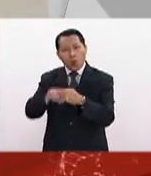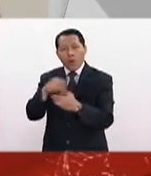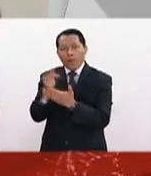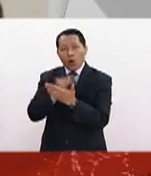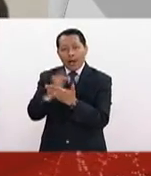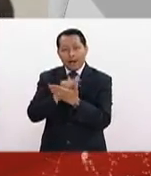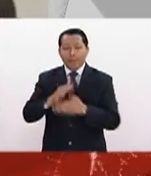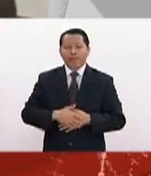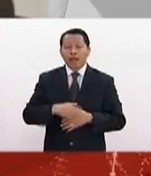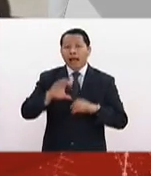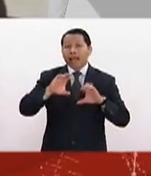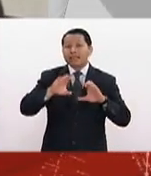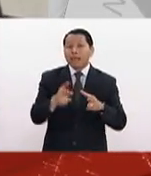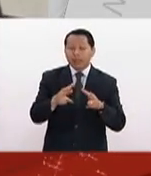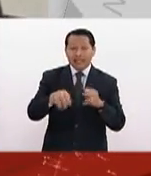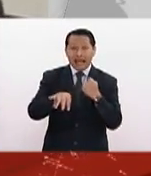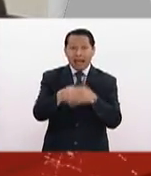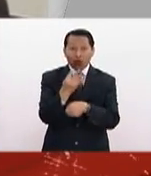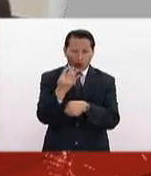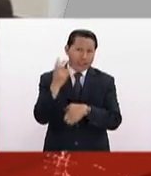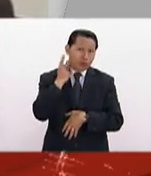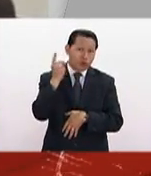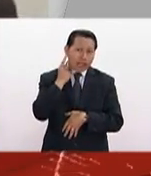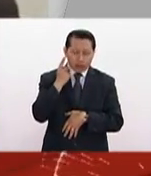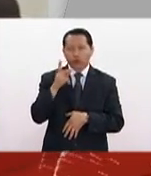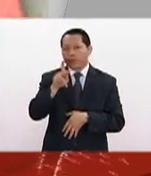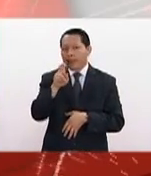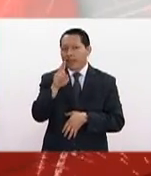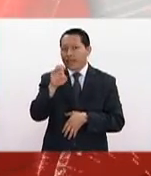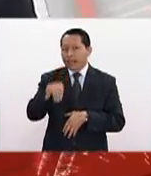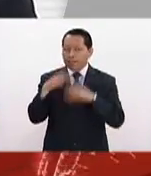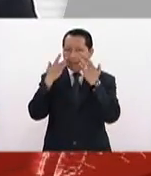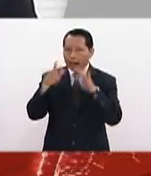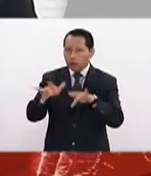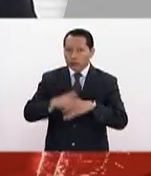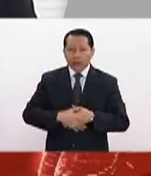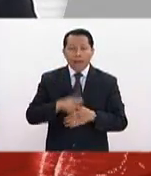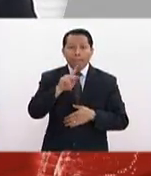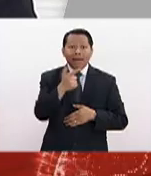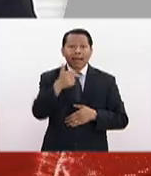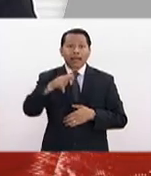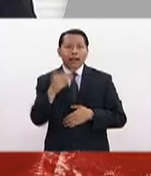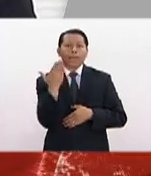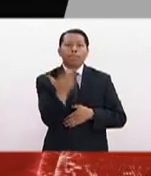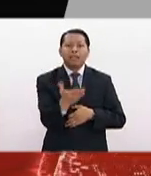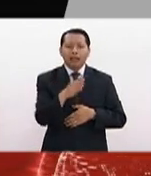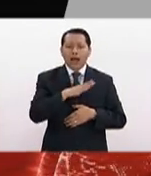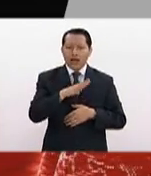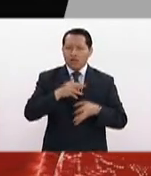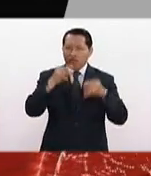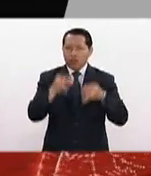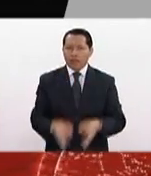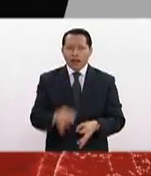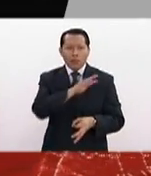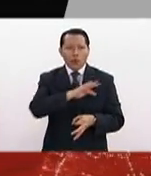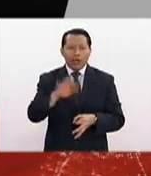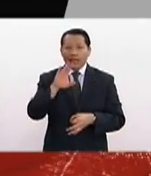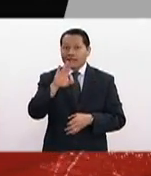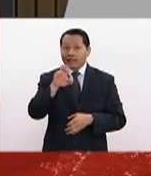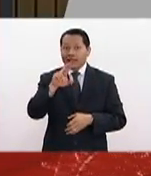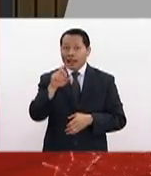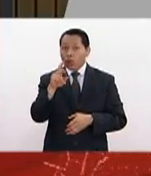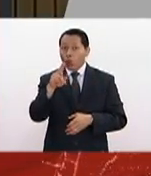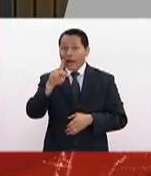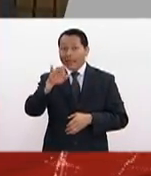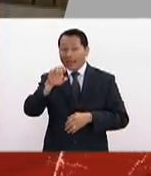En Chiapas, 14 legisladores renuncian al Partido Verde. La PGR solicitó de manera formal la extradición de César